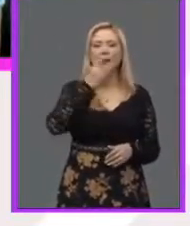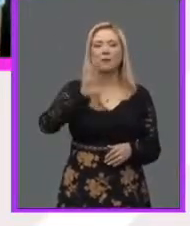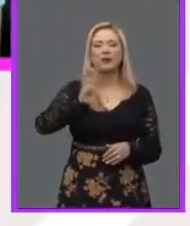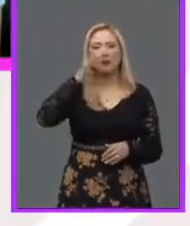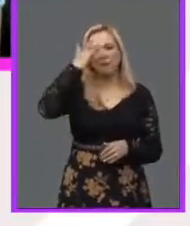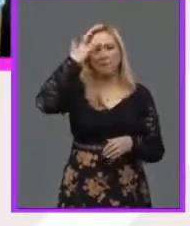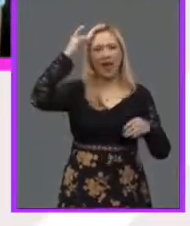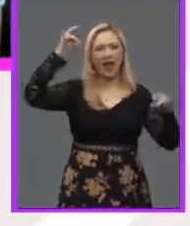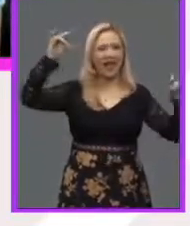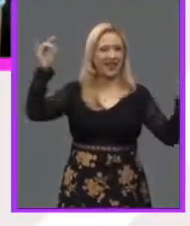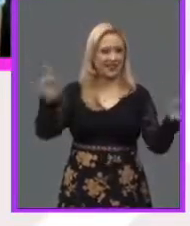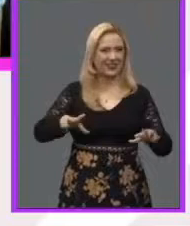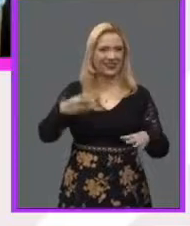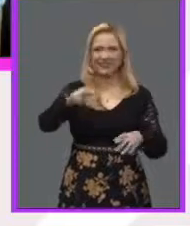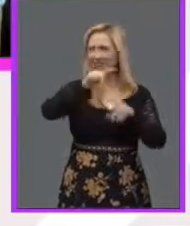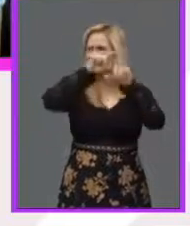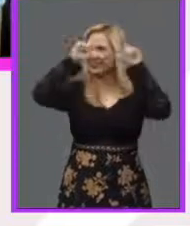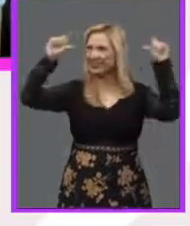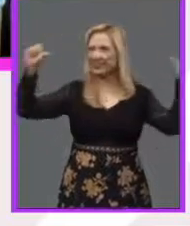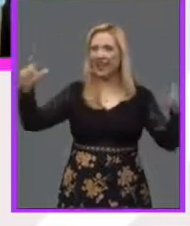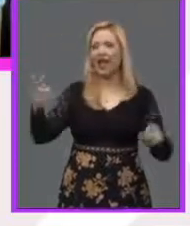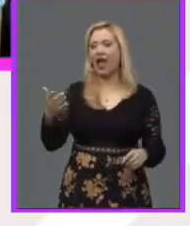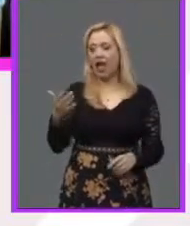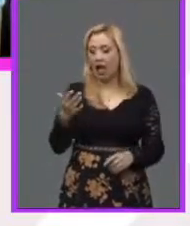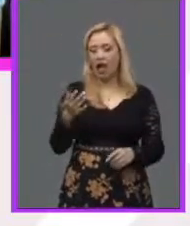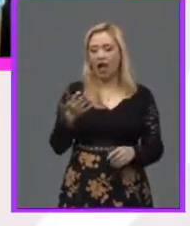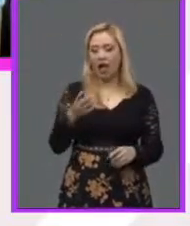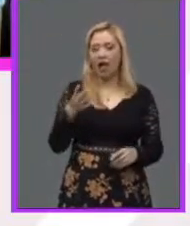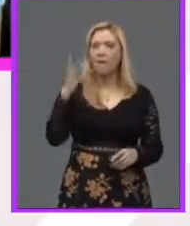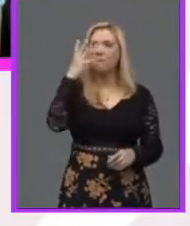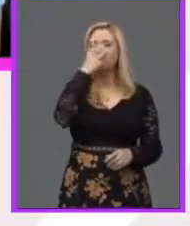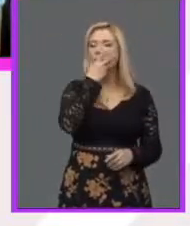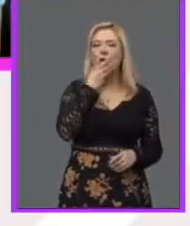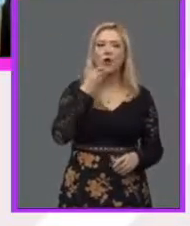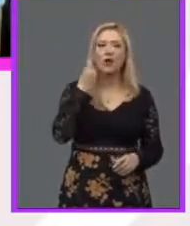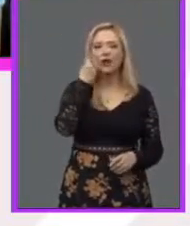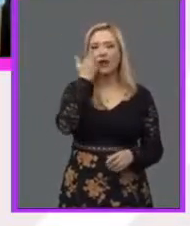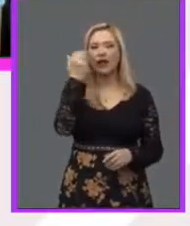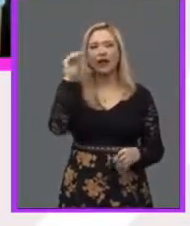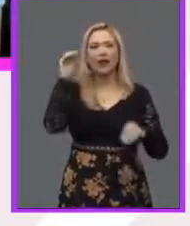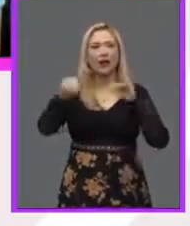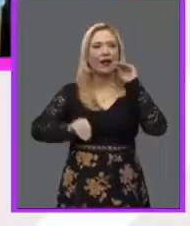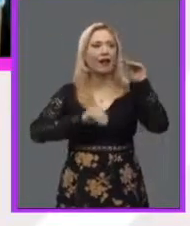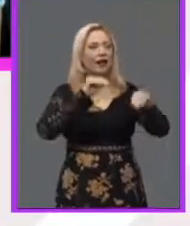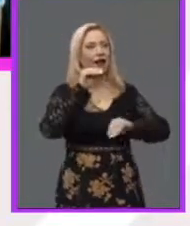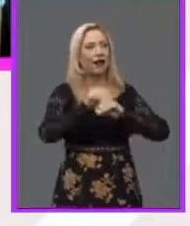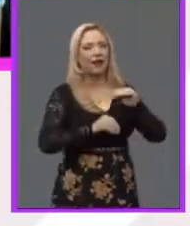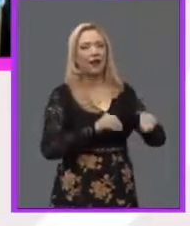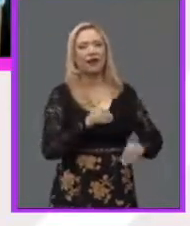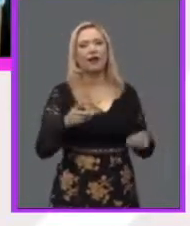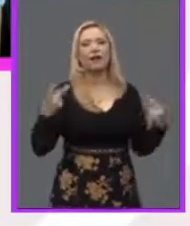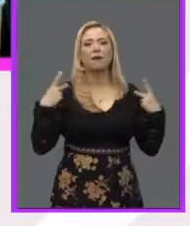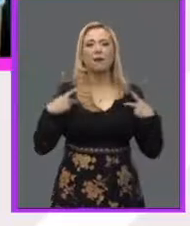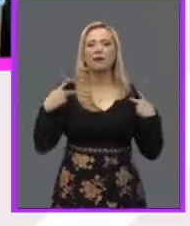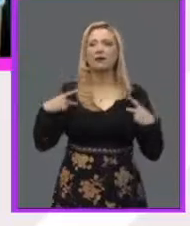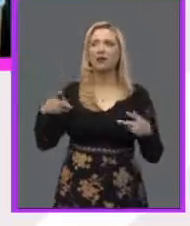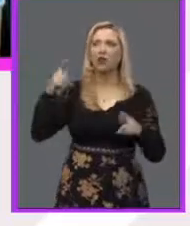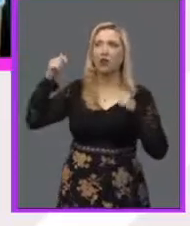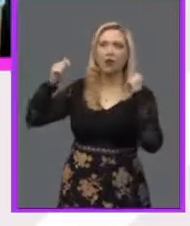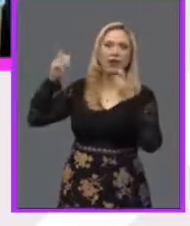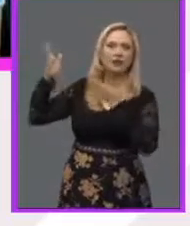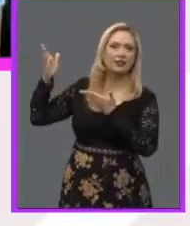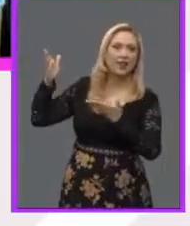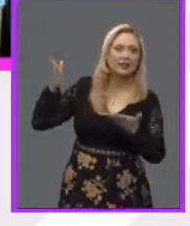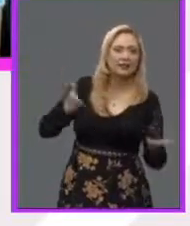cómo, pues de pronto querer adaptar estas miradas occidentales dentro de